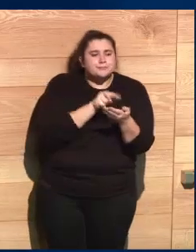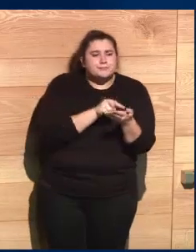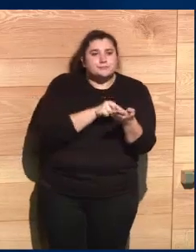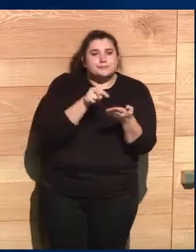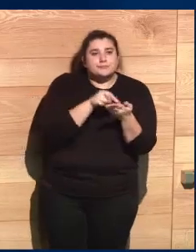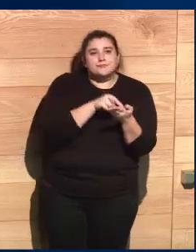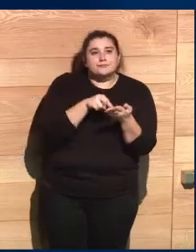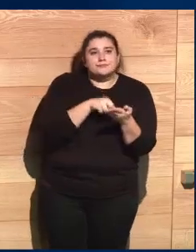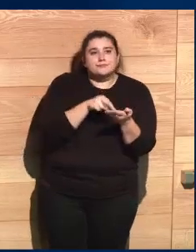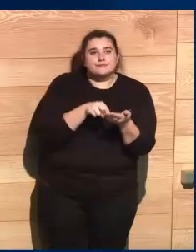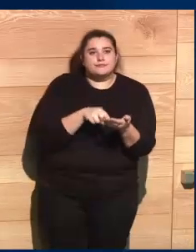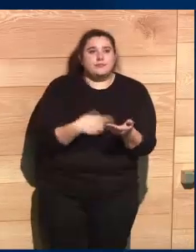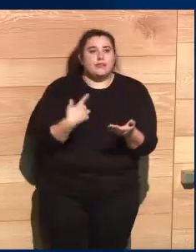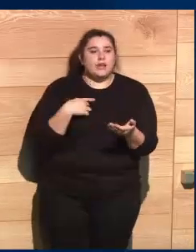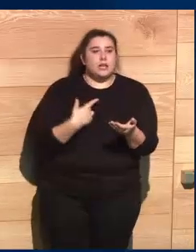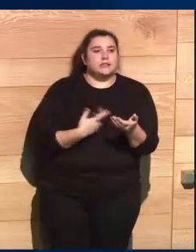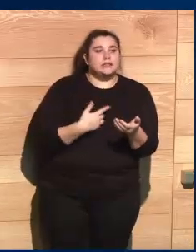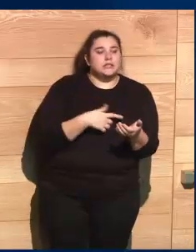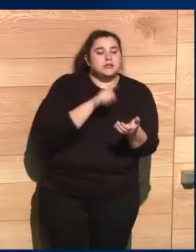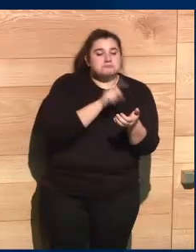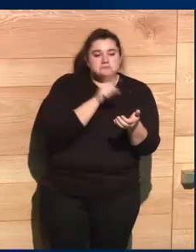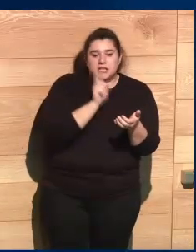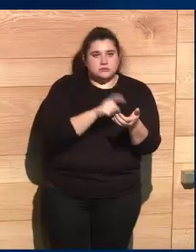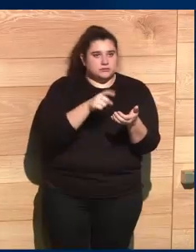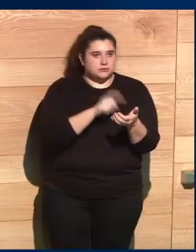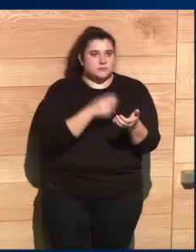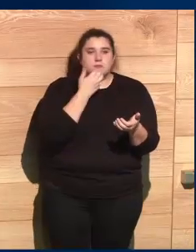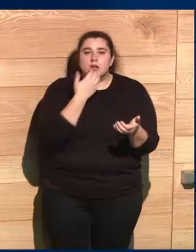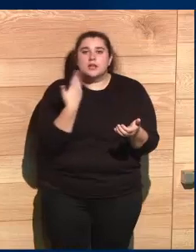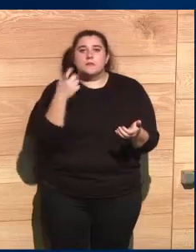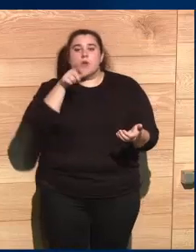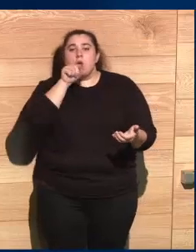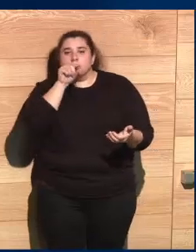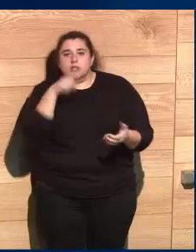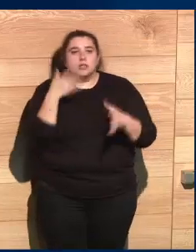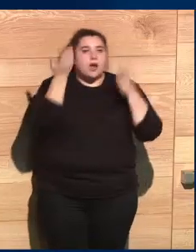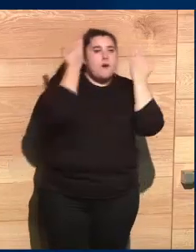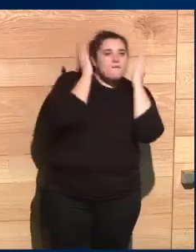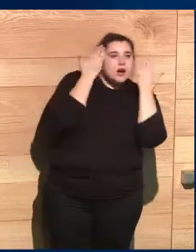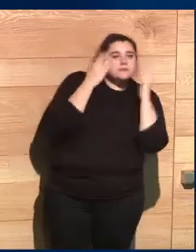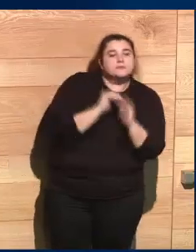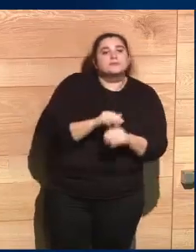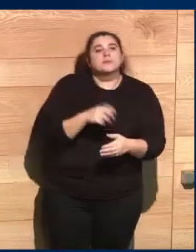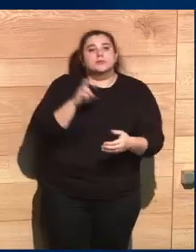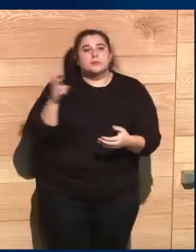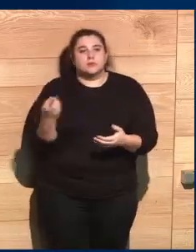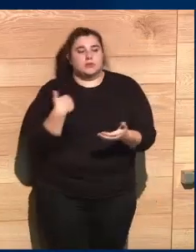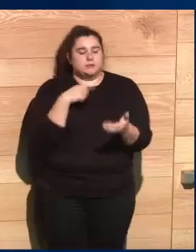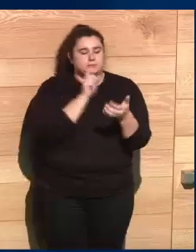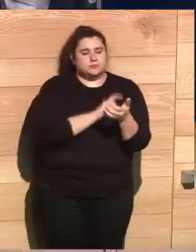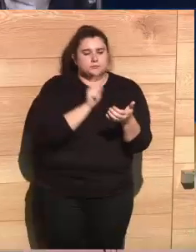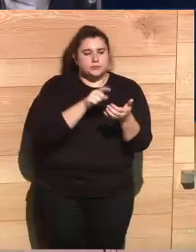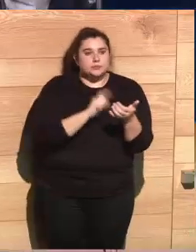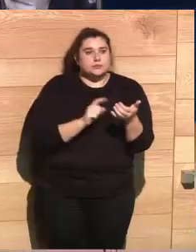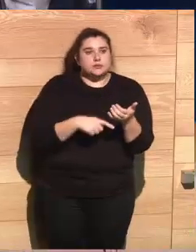qué, y te pones a abrir ahí como iconos, ¿no? Como pues el Twitter y ahora el Facebook y ahora no sé qué. Y de repente terminas toda tu ronda